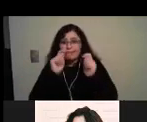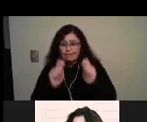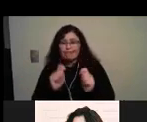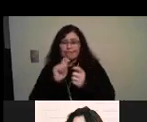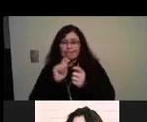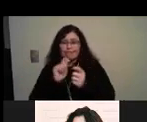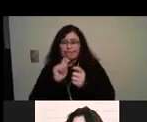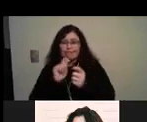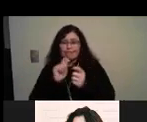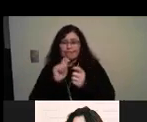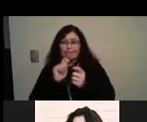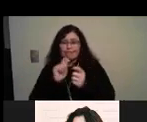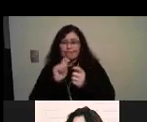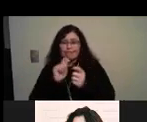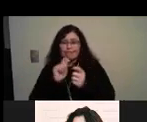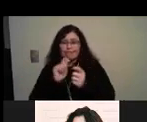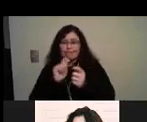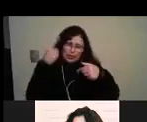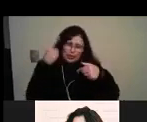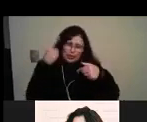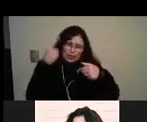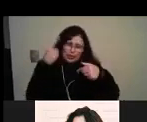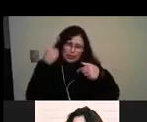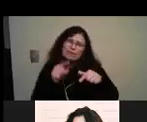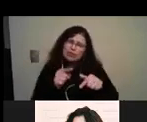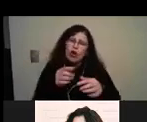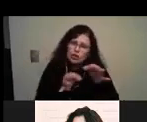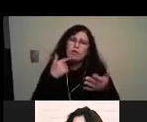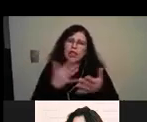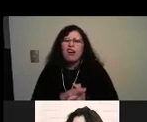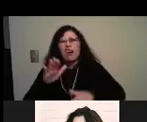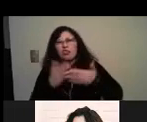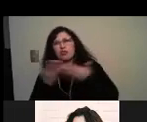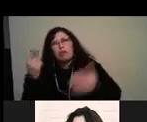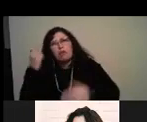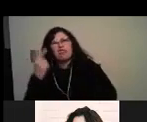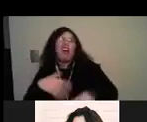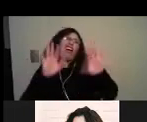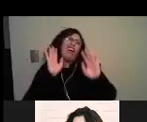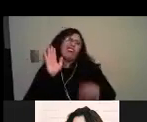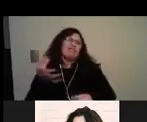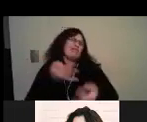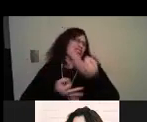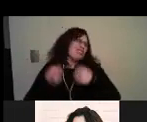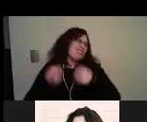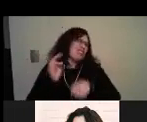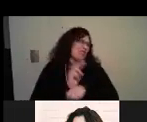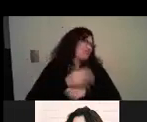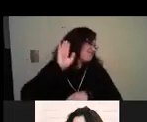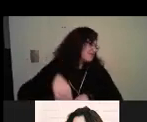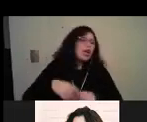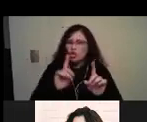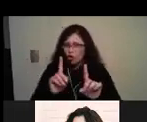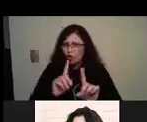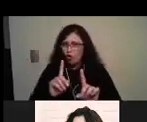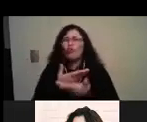Entonces, puede ser una recomendación súper básica que puede parecer incluso que está de más decirlo, pero nunca va a estar de más si